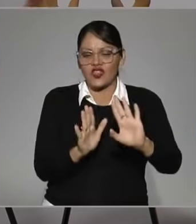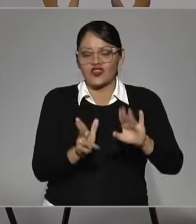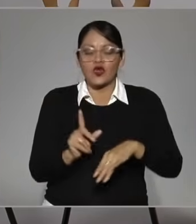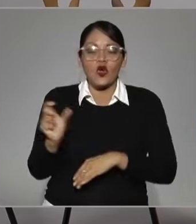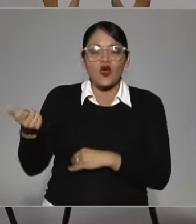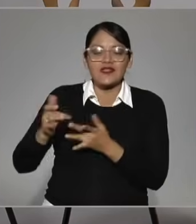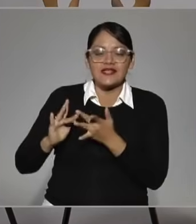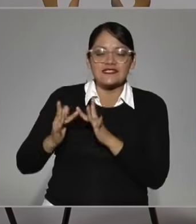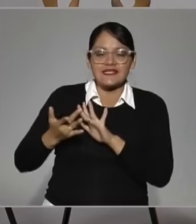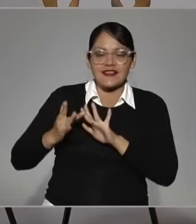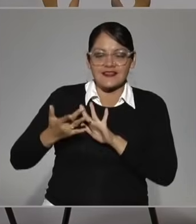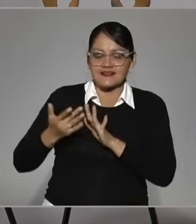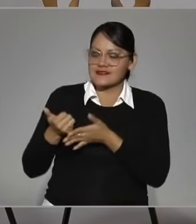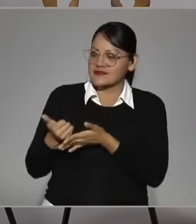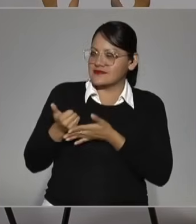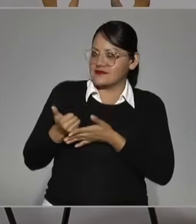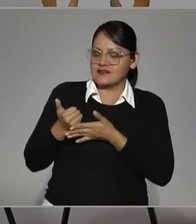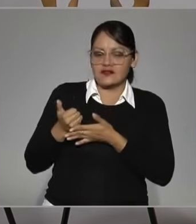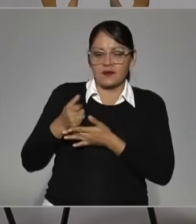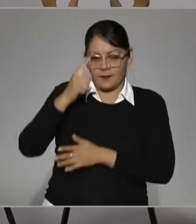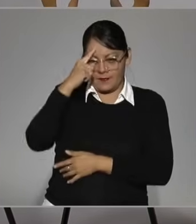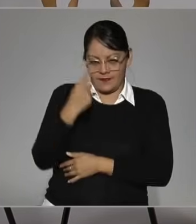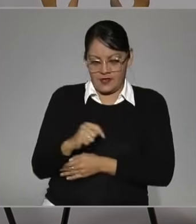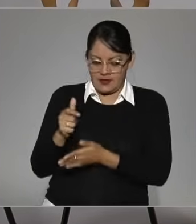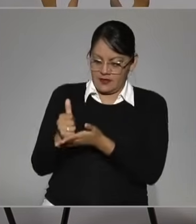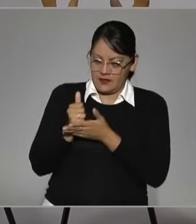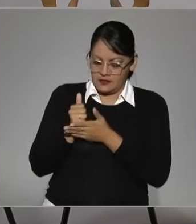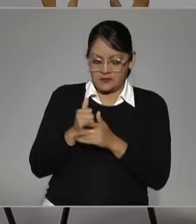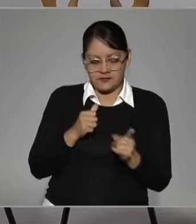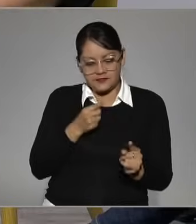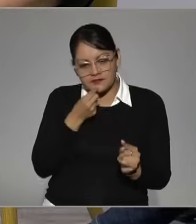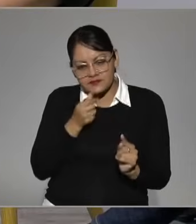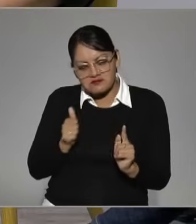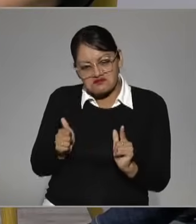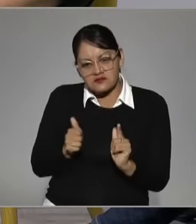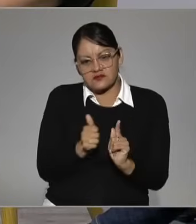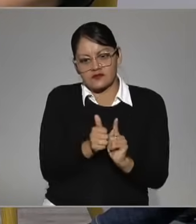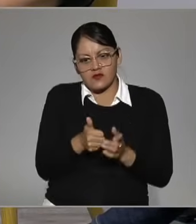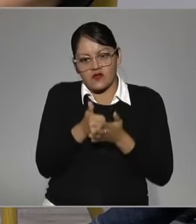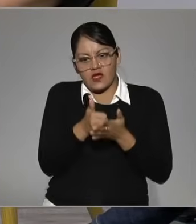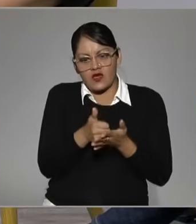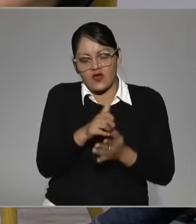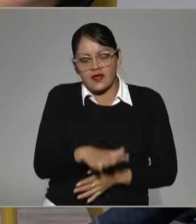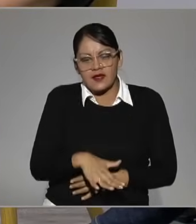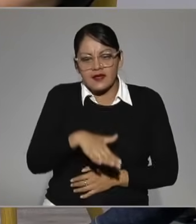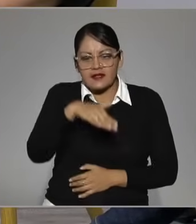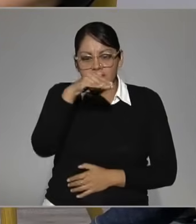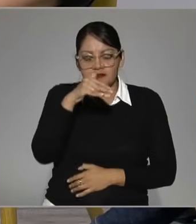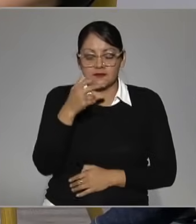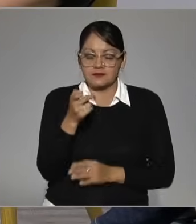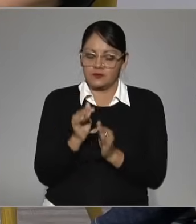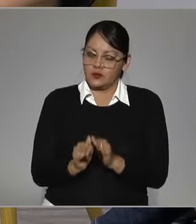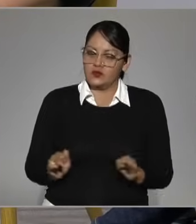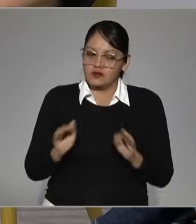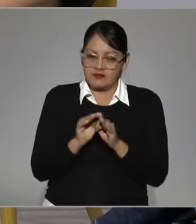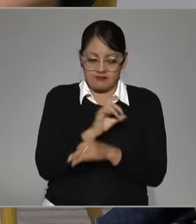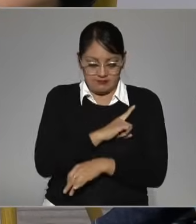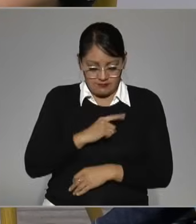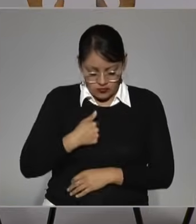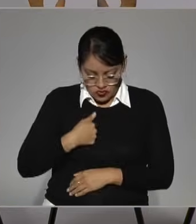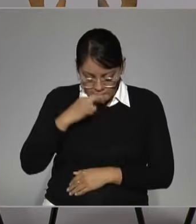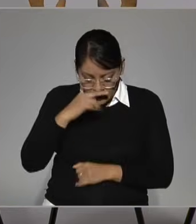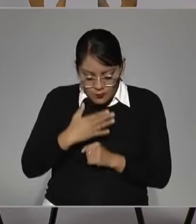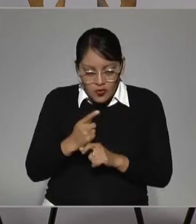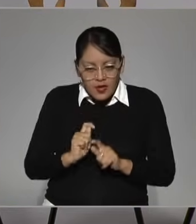las que nos constituyen y nos conforman para poder acompañar a un niño a crecer o una niña a crecer, es muy importante asumirnos como papás